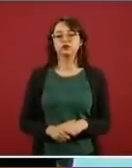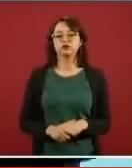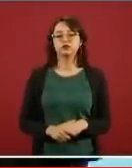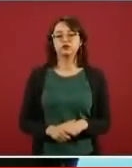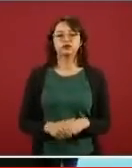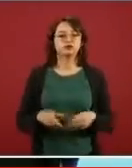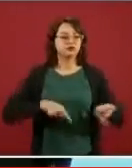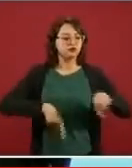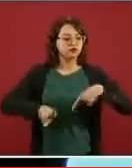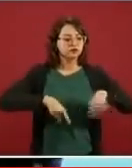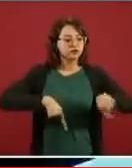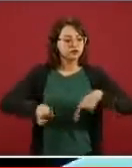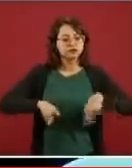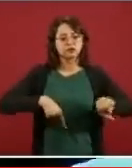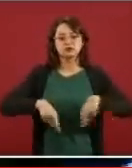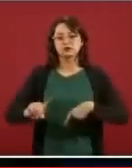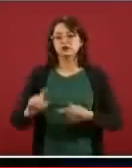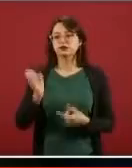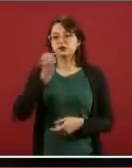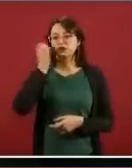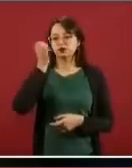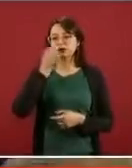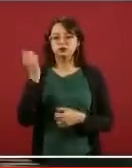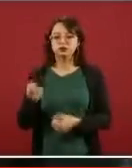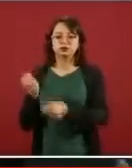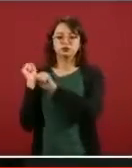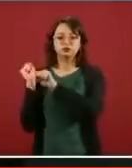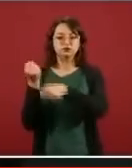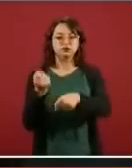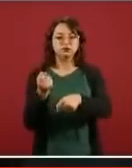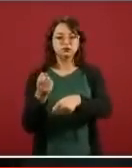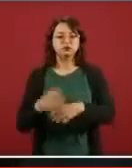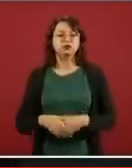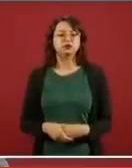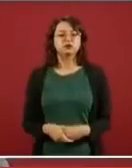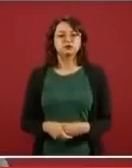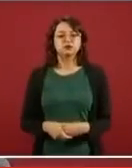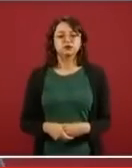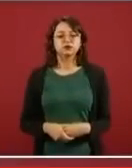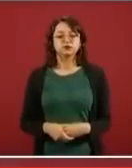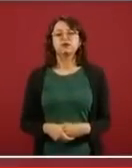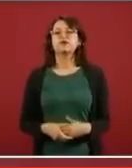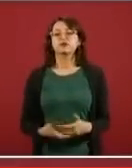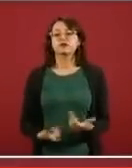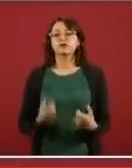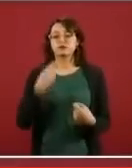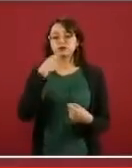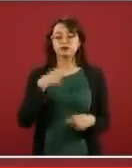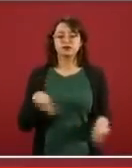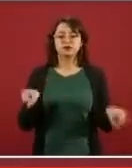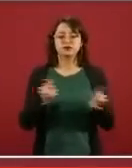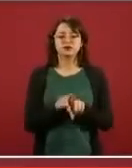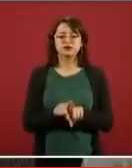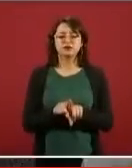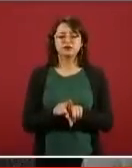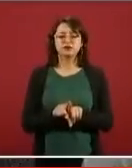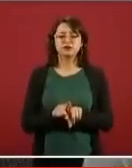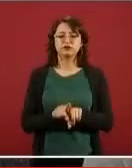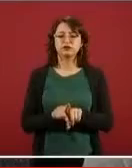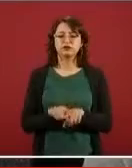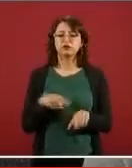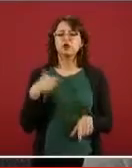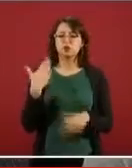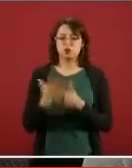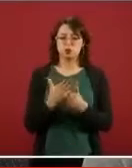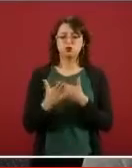a fútbol escuelas para béisbol también les adelanto voy a